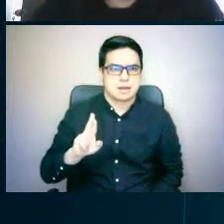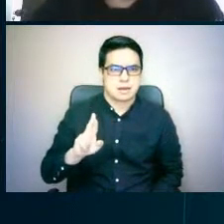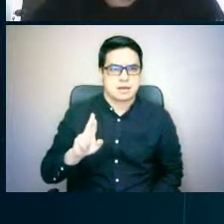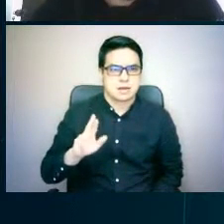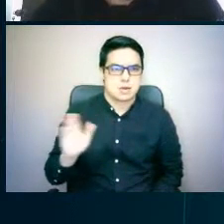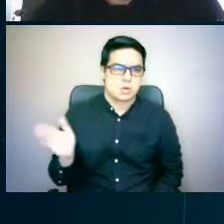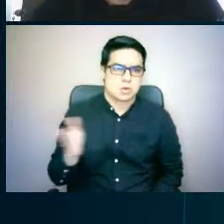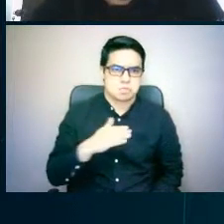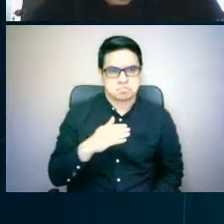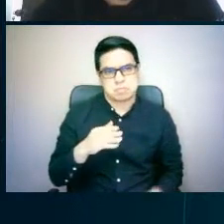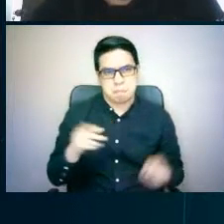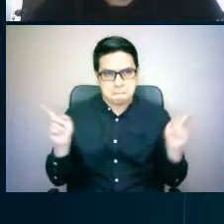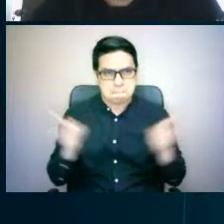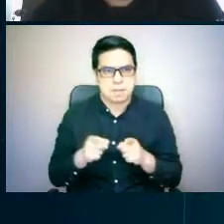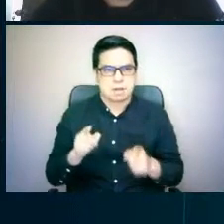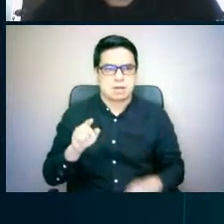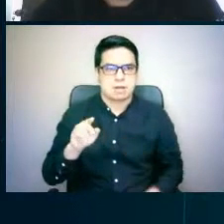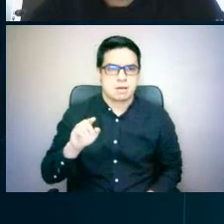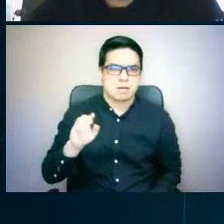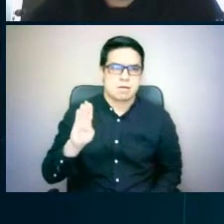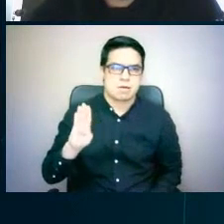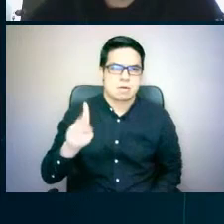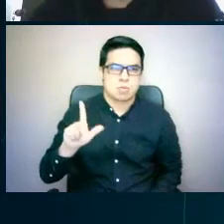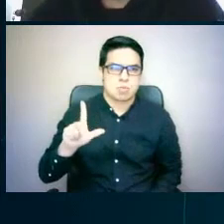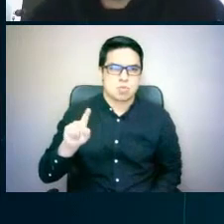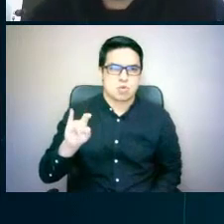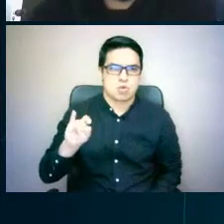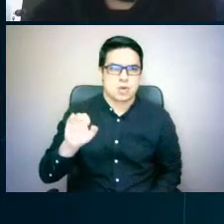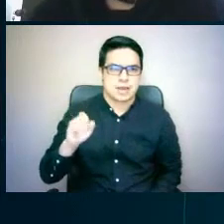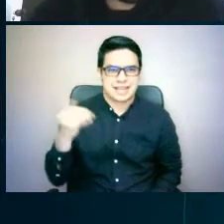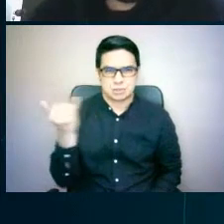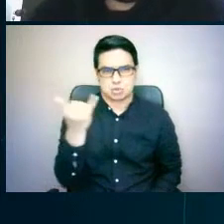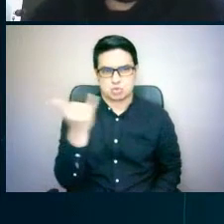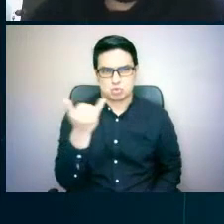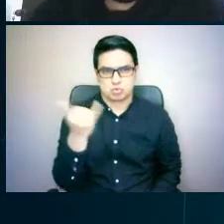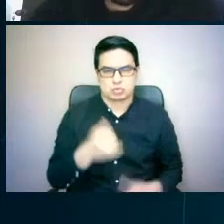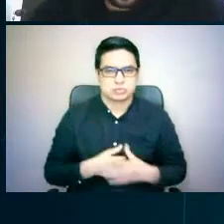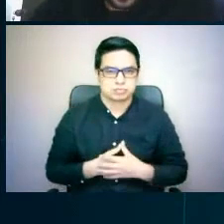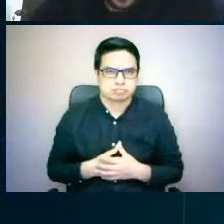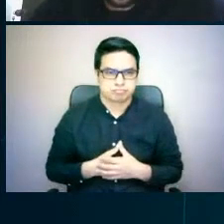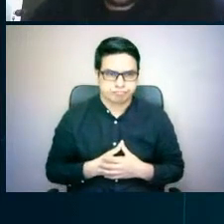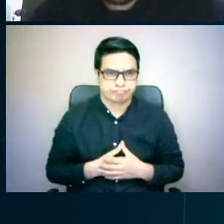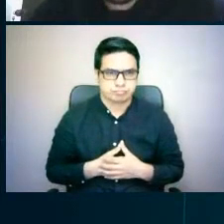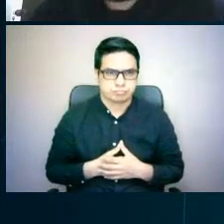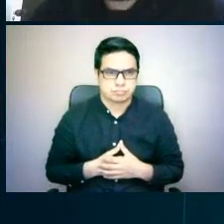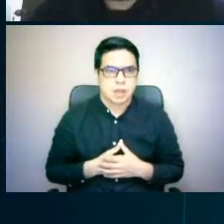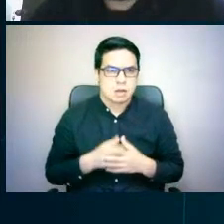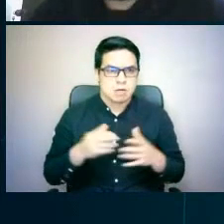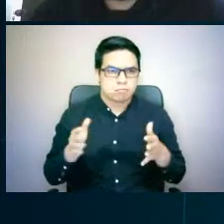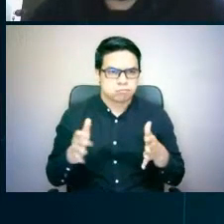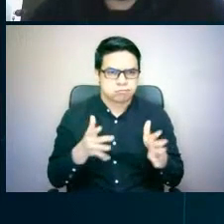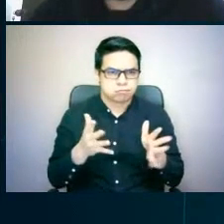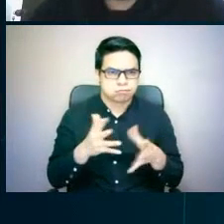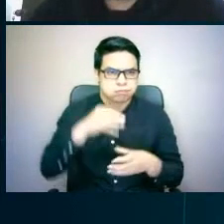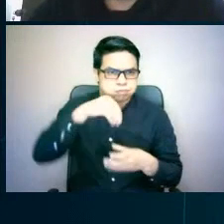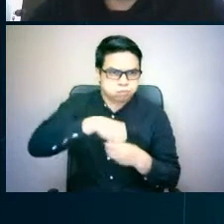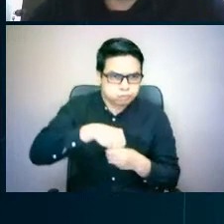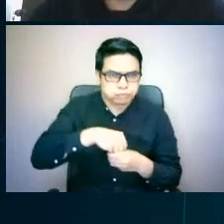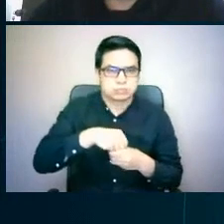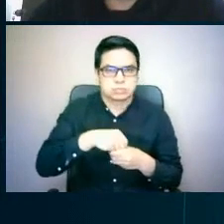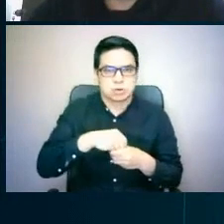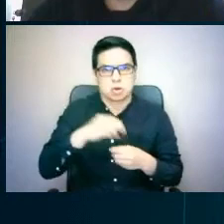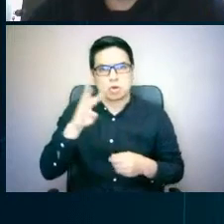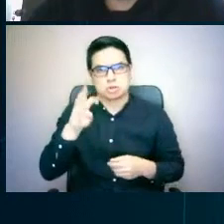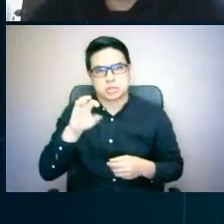Blue. Es un aire comprimido sin gases transa, es 80% nitrógeno